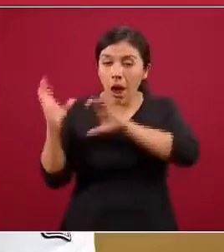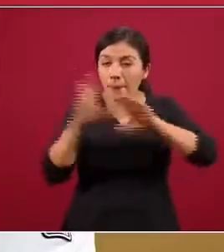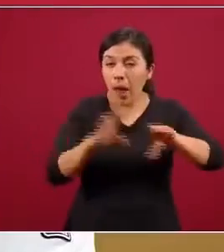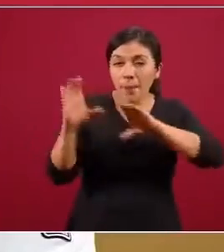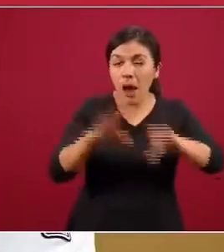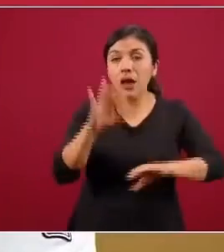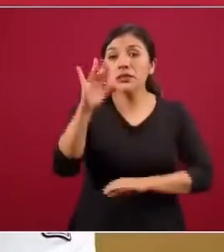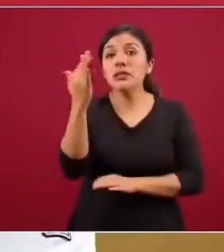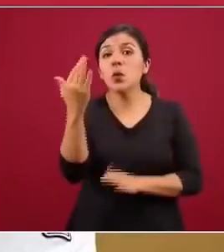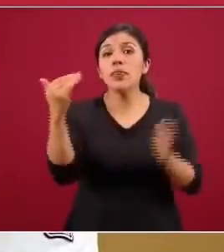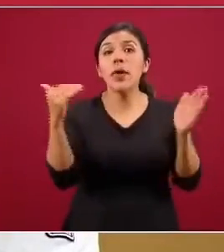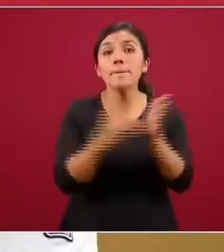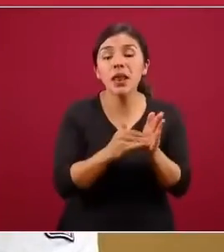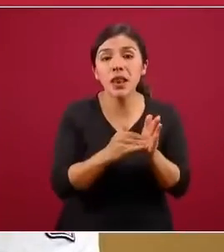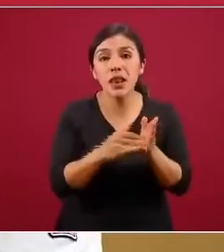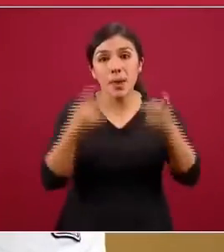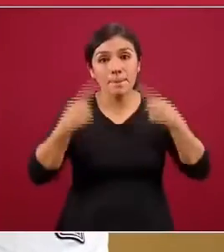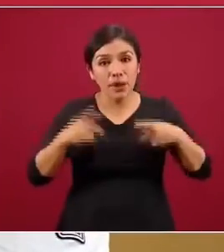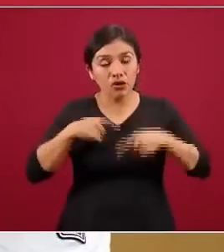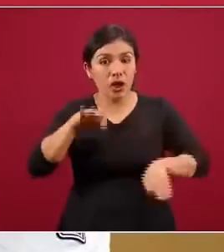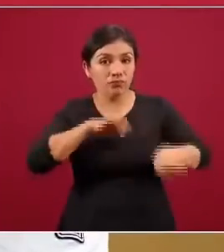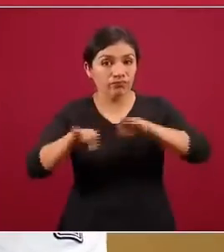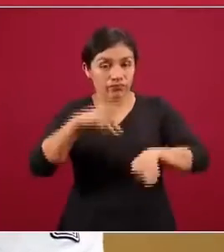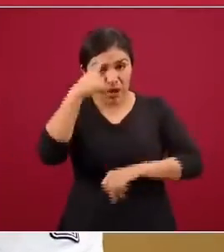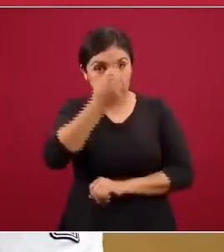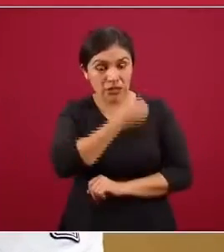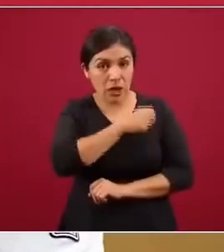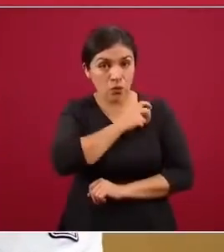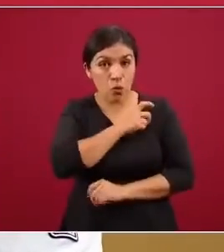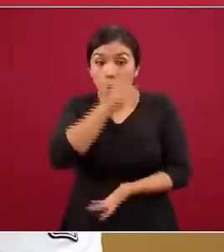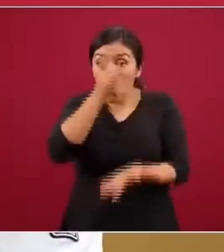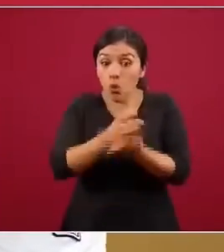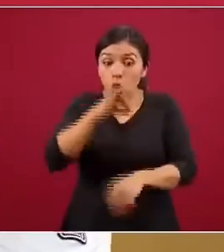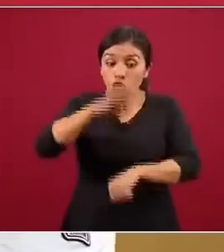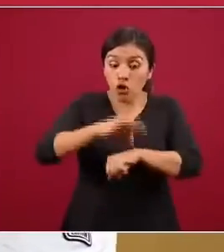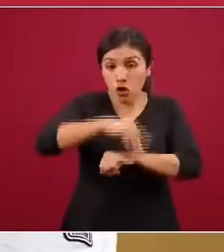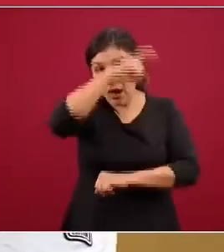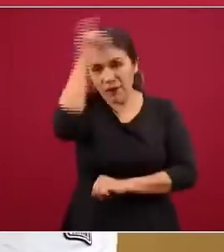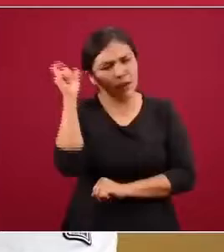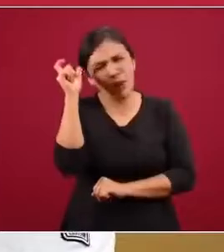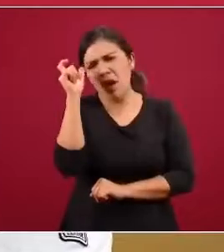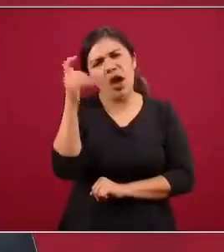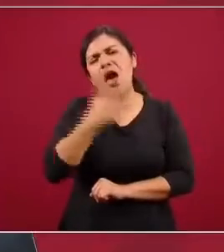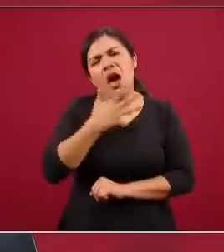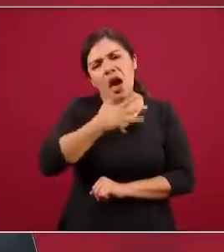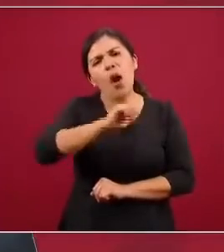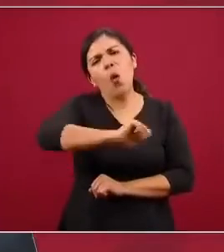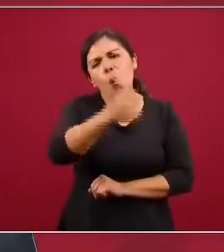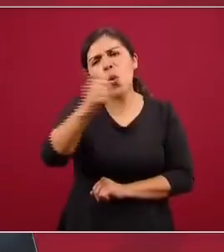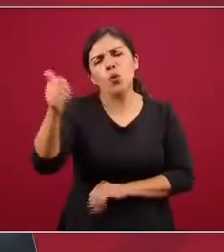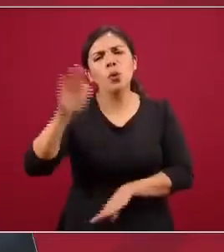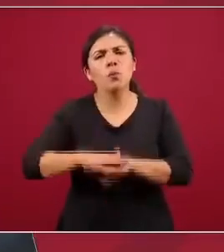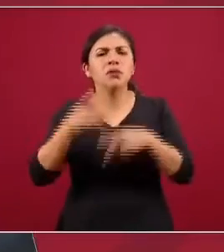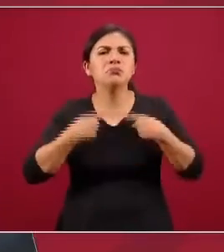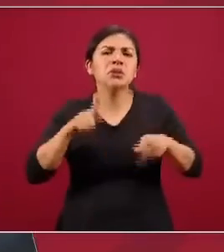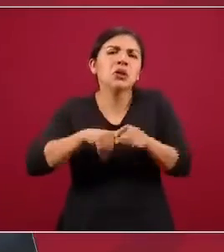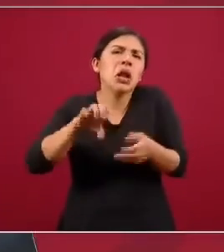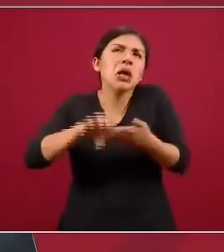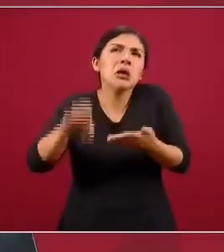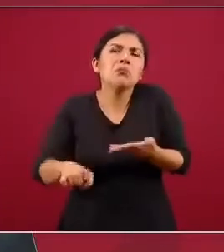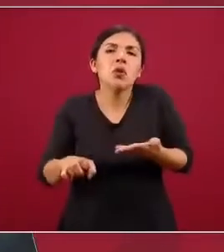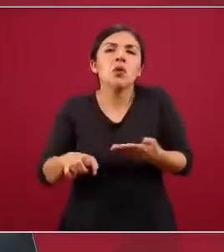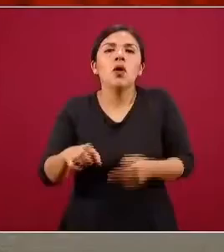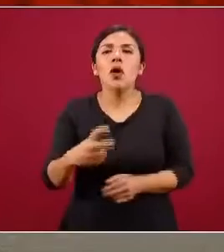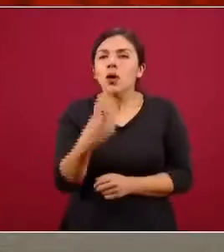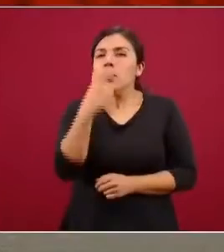50,000 miembros del personal de salud, no son solo médicos y enfermeras, incluye otro personal, por ejemplo,